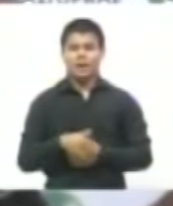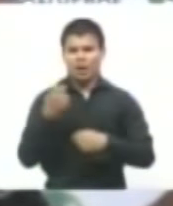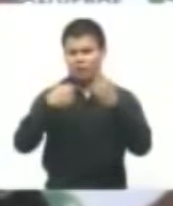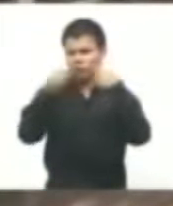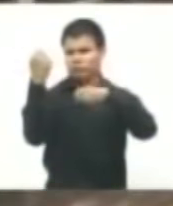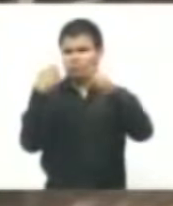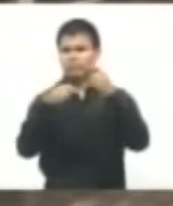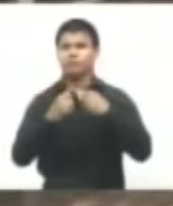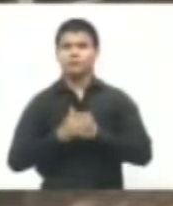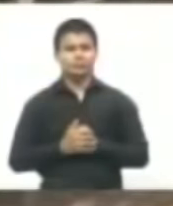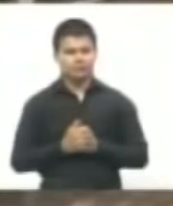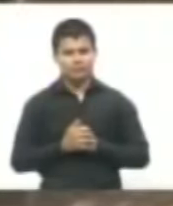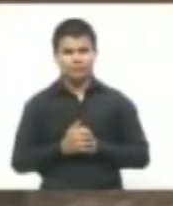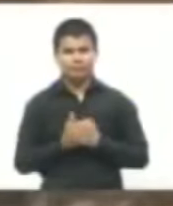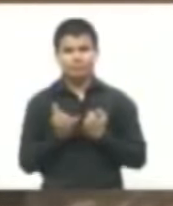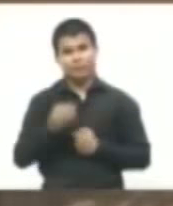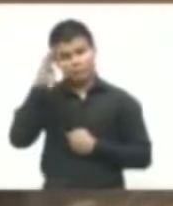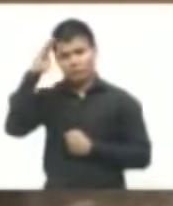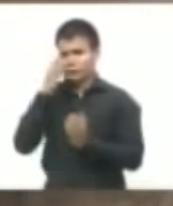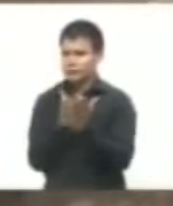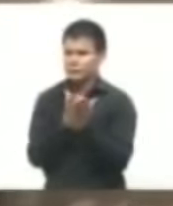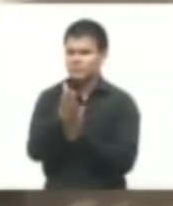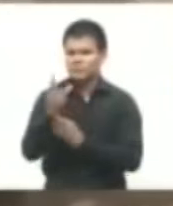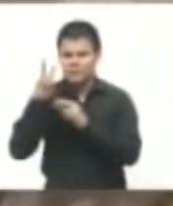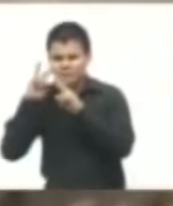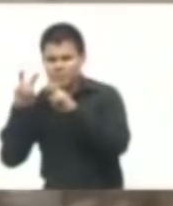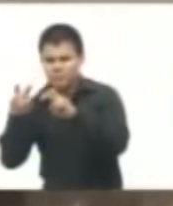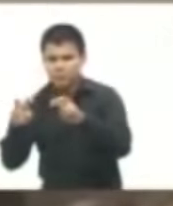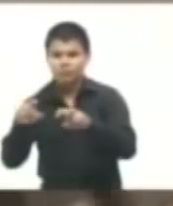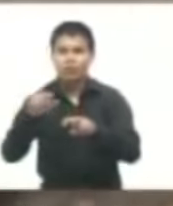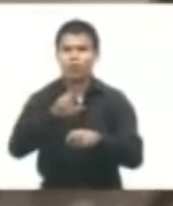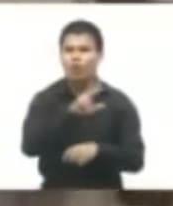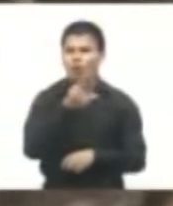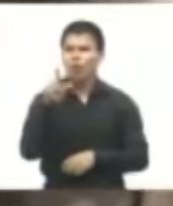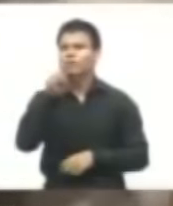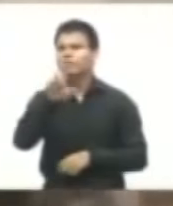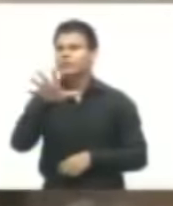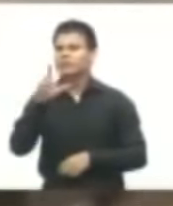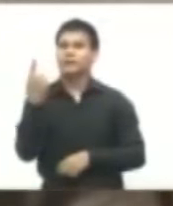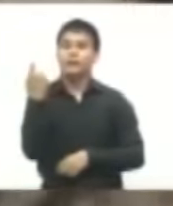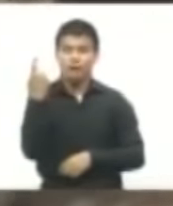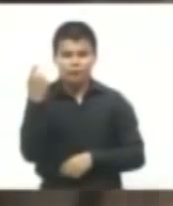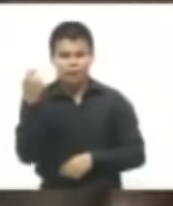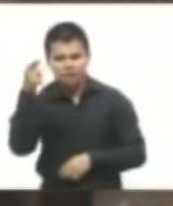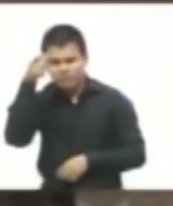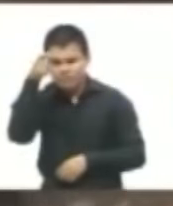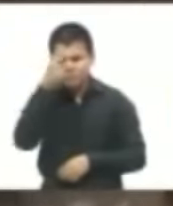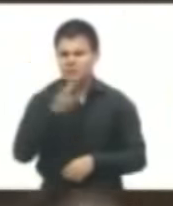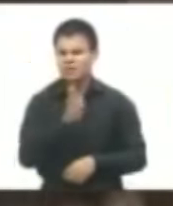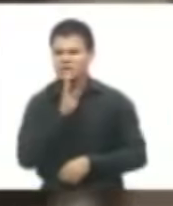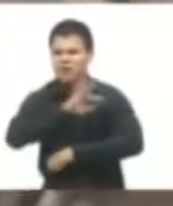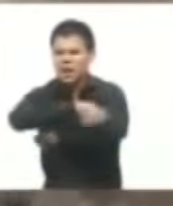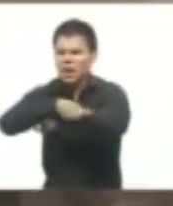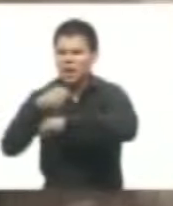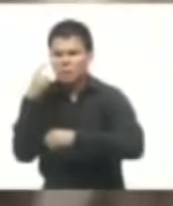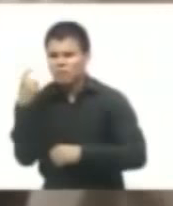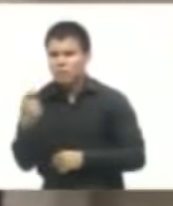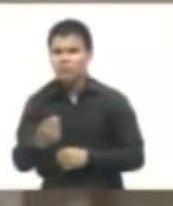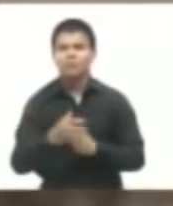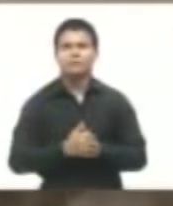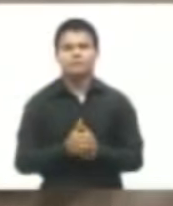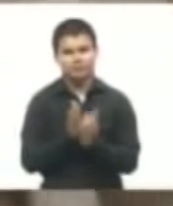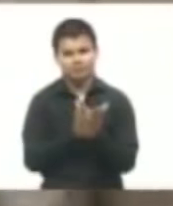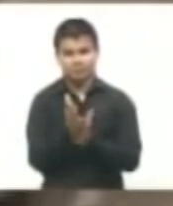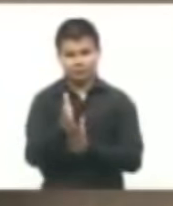semovientes hurtados. La policía anunció que seguirán con los operativos para recuperar las otras 15 reses y evitar que la vigiato en Sucre continúe. Jorge